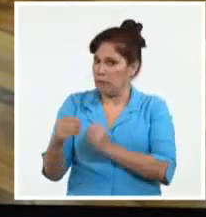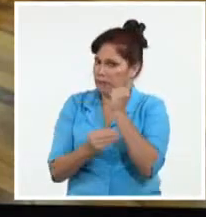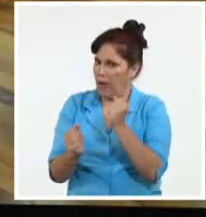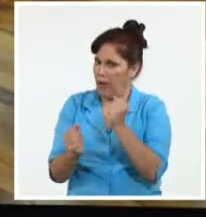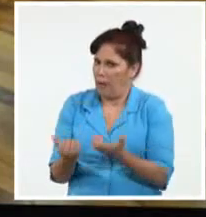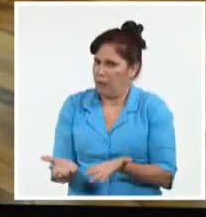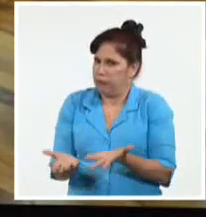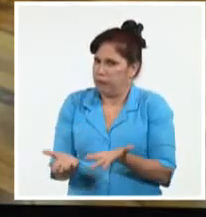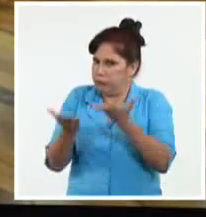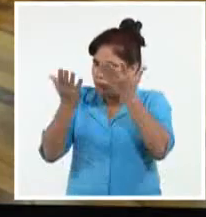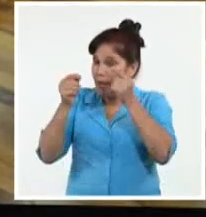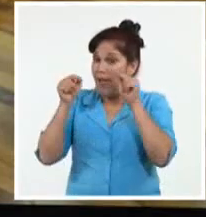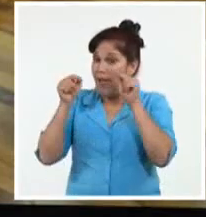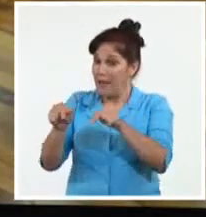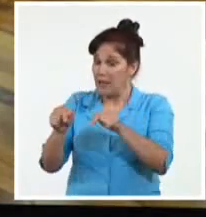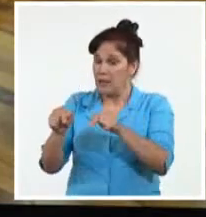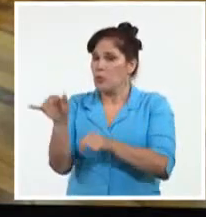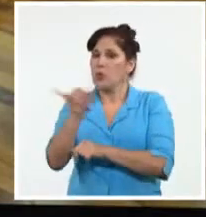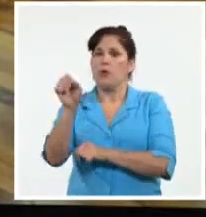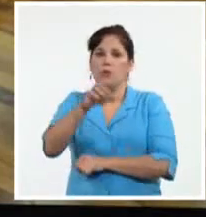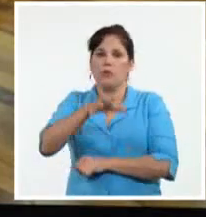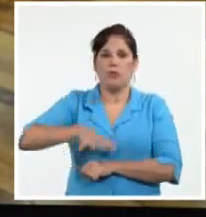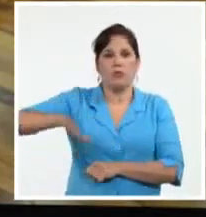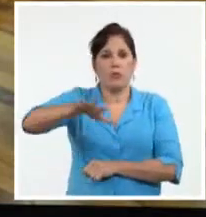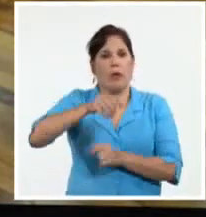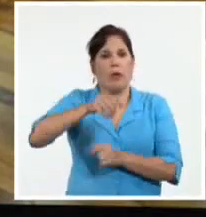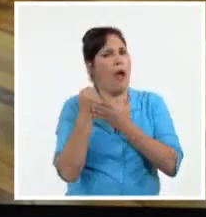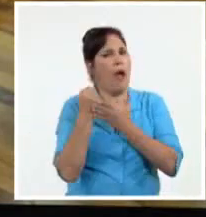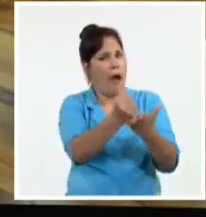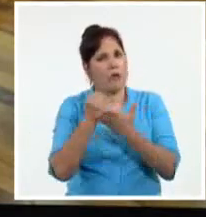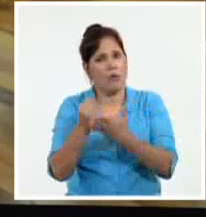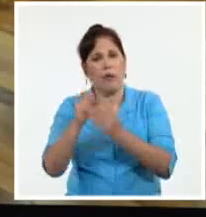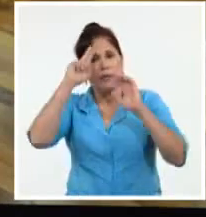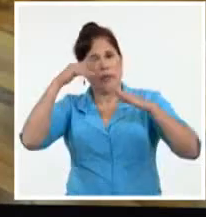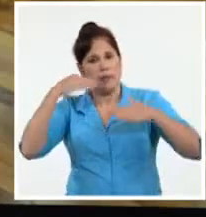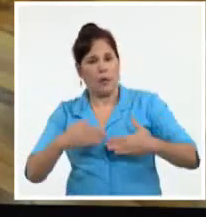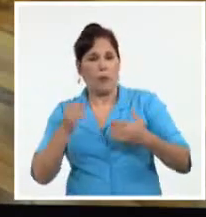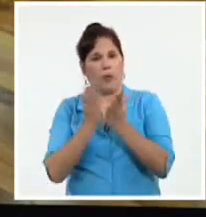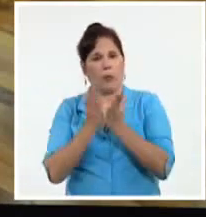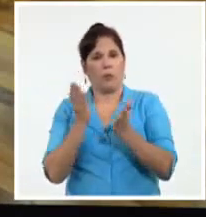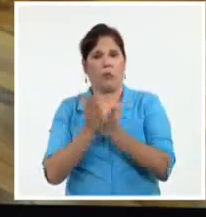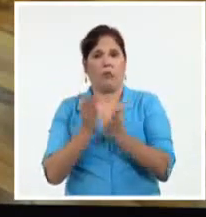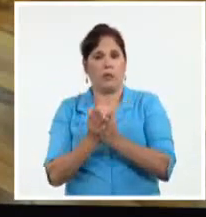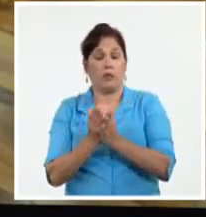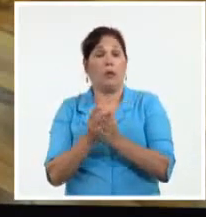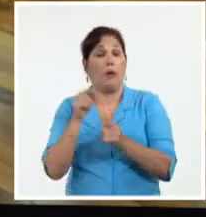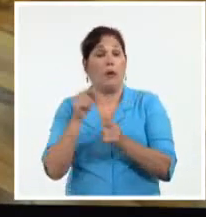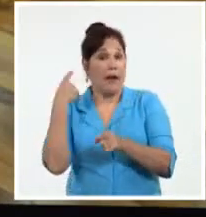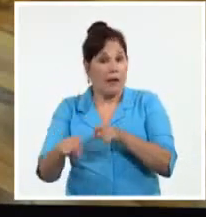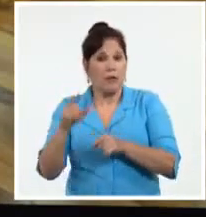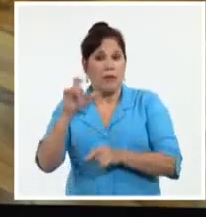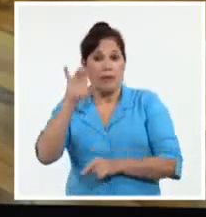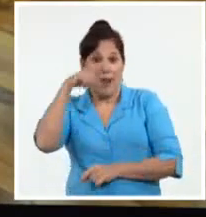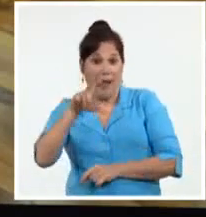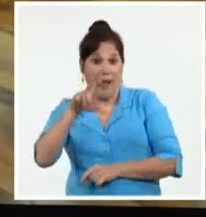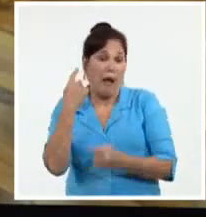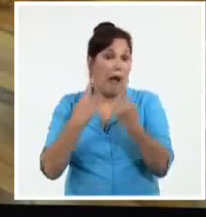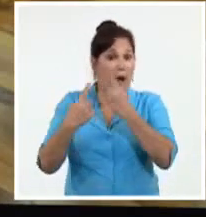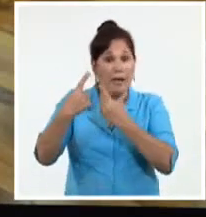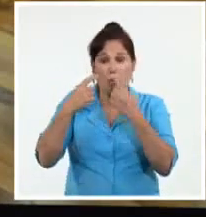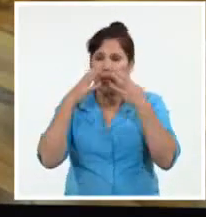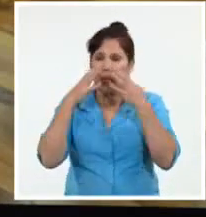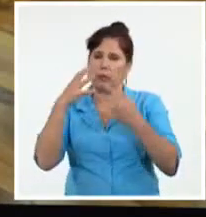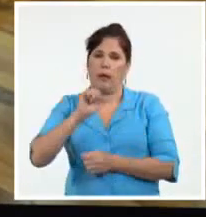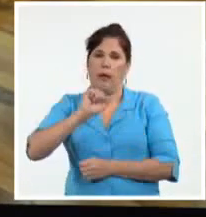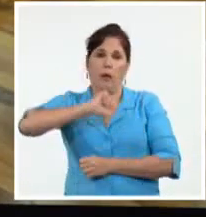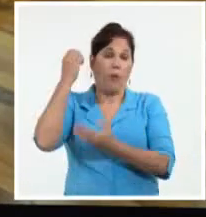este despegue. Y así en los frentes sociales, ayudarse en temas de salud y educación. Escalar a CELAC lo que alguna vez logró el